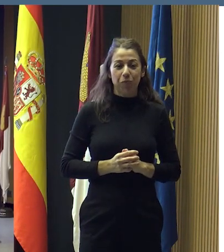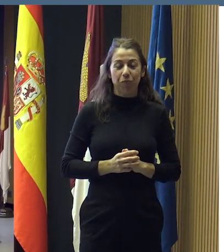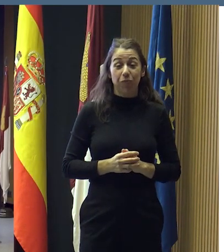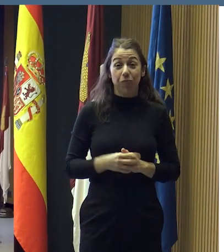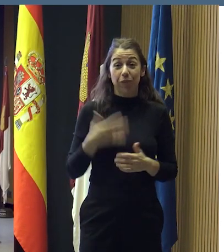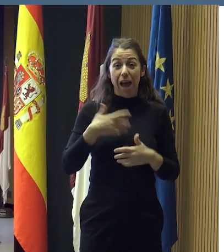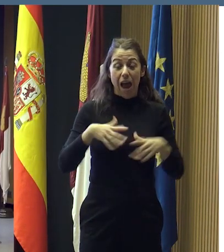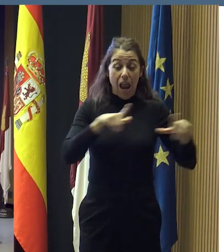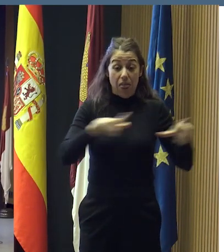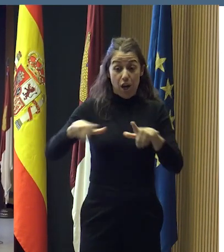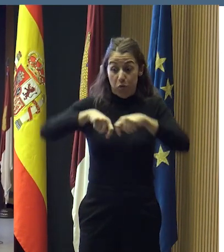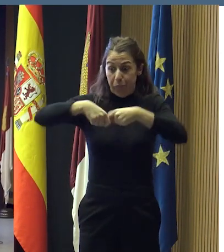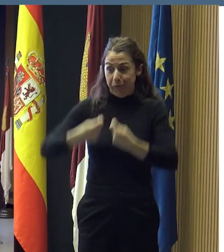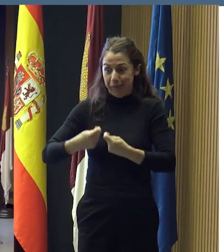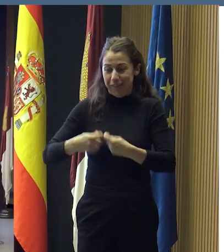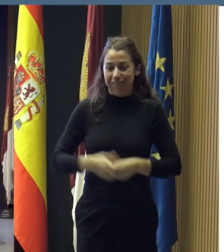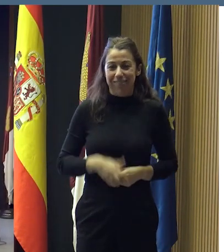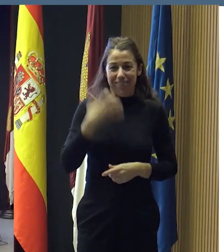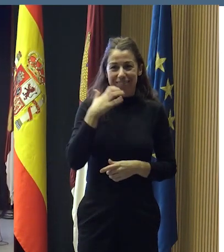He roto el escenario.